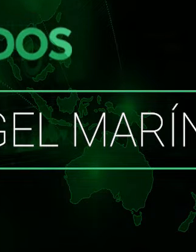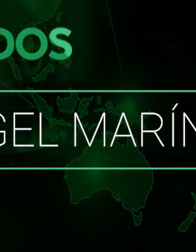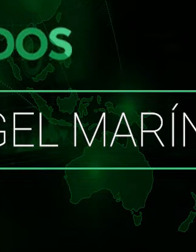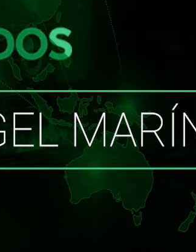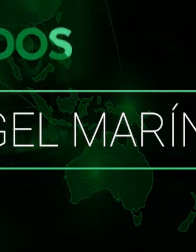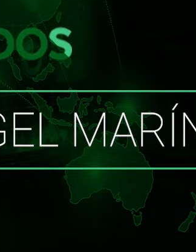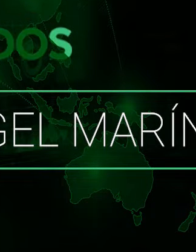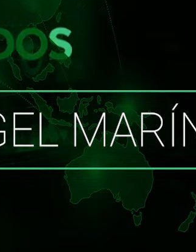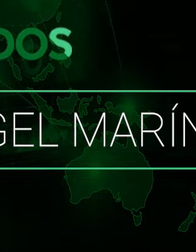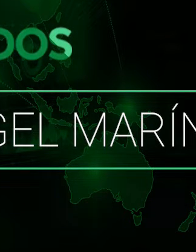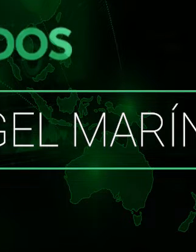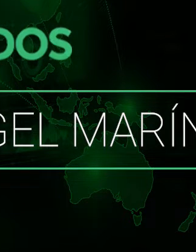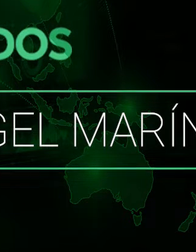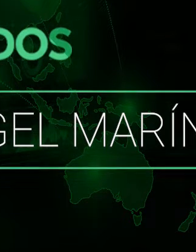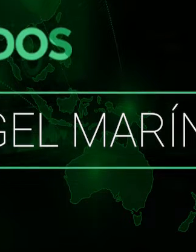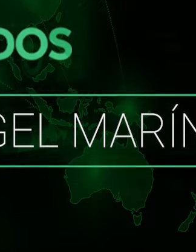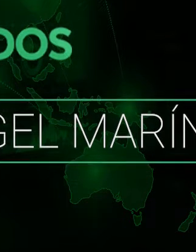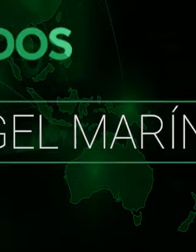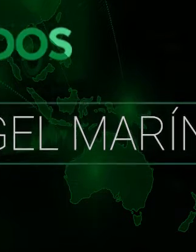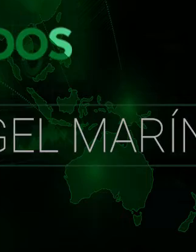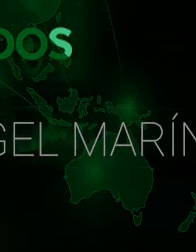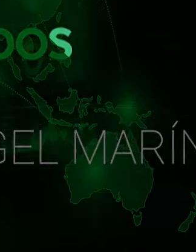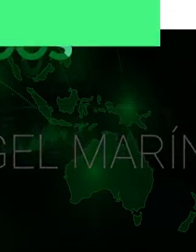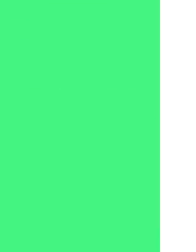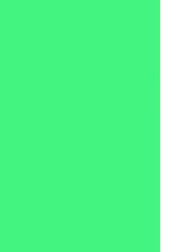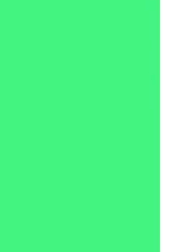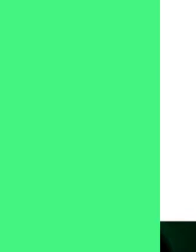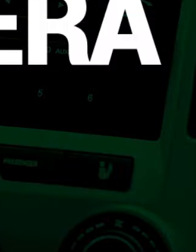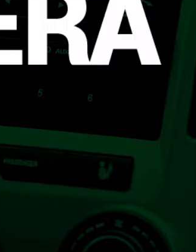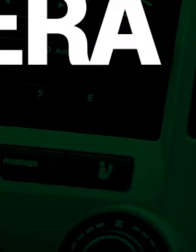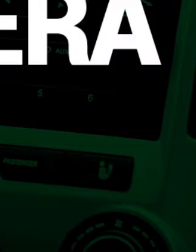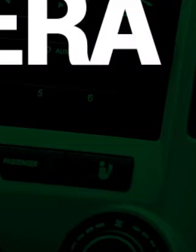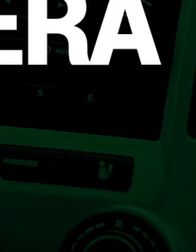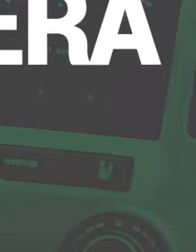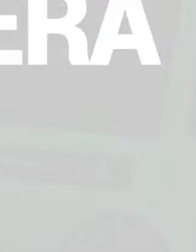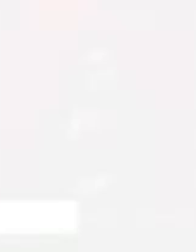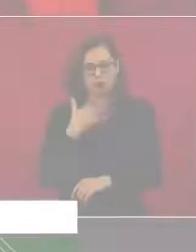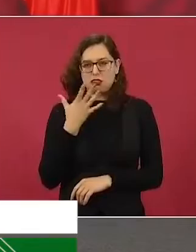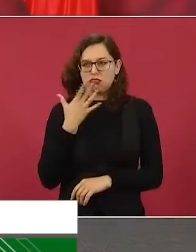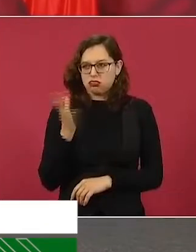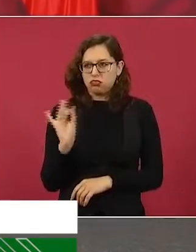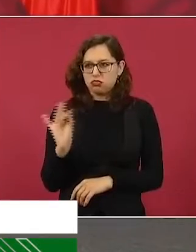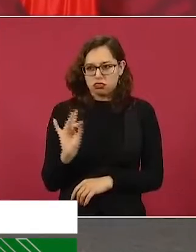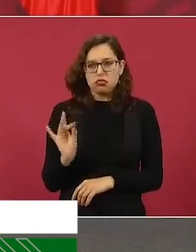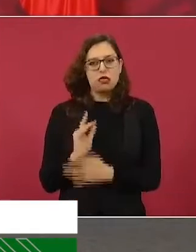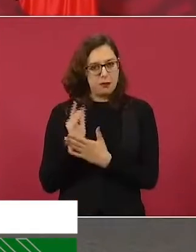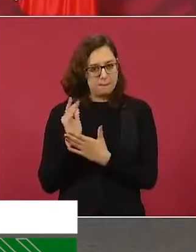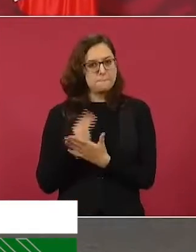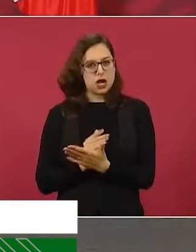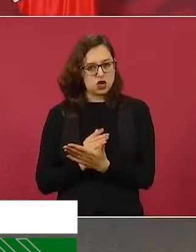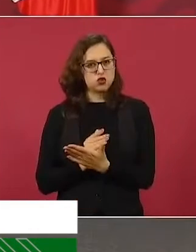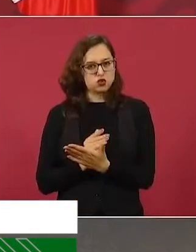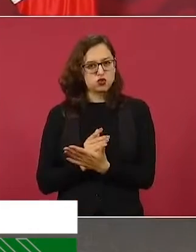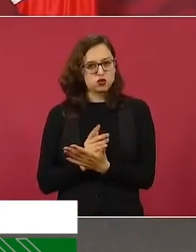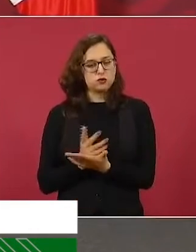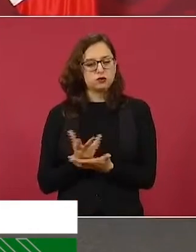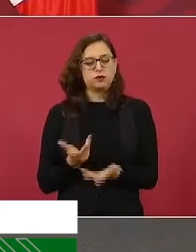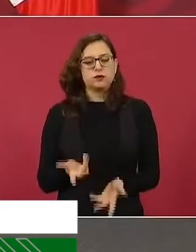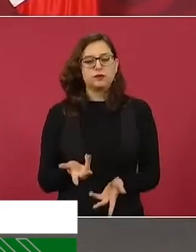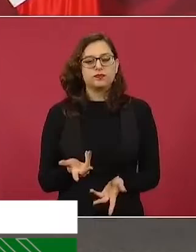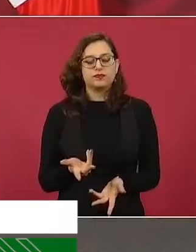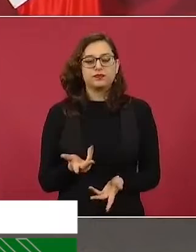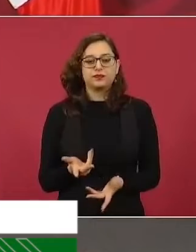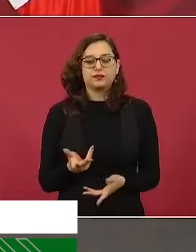Marín. Quédese con nosotros, aquí están las noticias. La mañanera. El presidente Andrés Manuel López